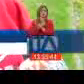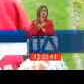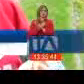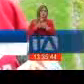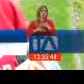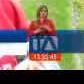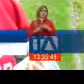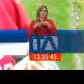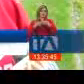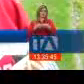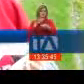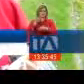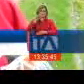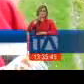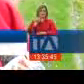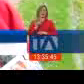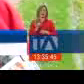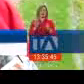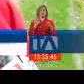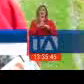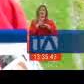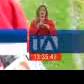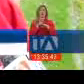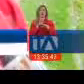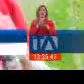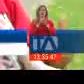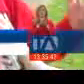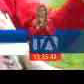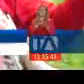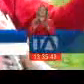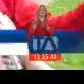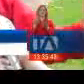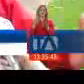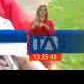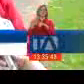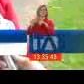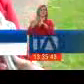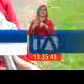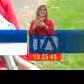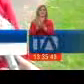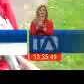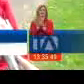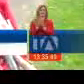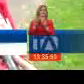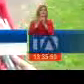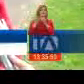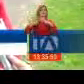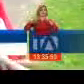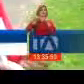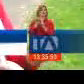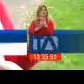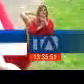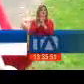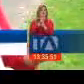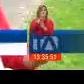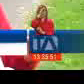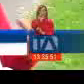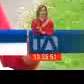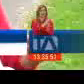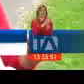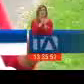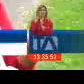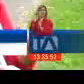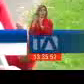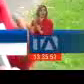es signatario de varios convenios internacionales y en base a esas normas internacionales, el Comando Conjunto tiene que